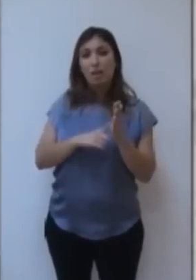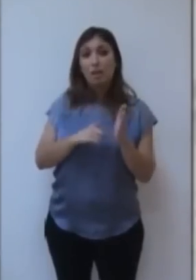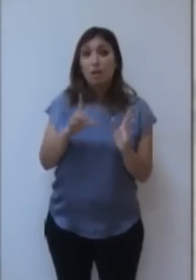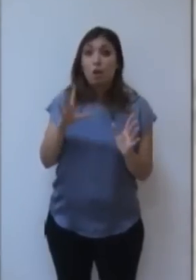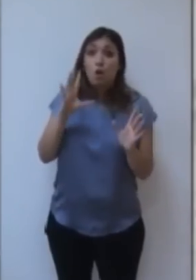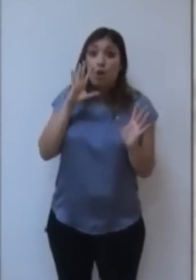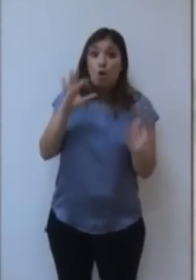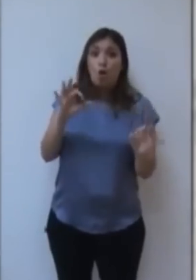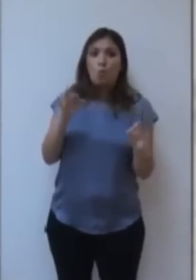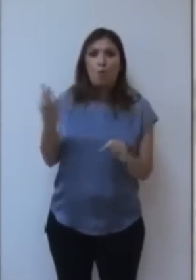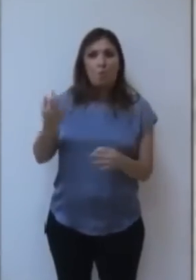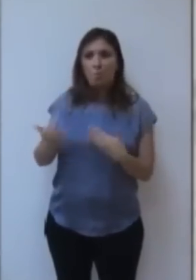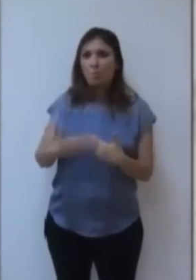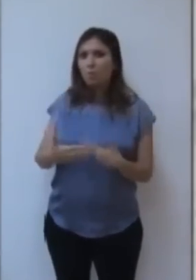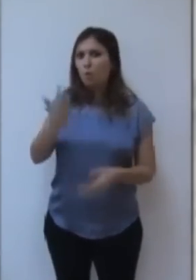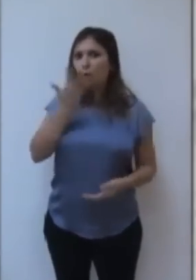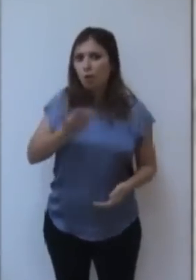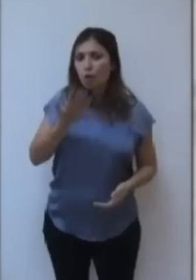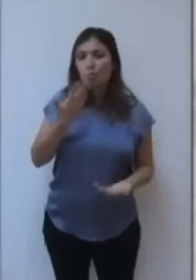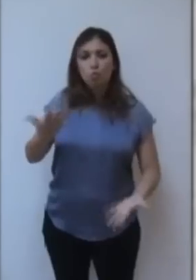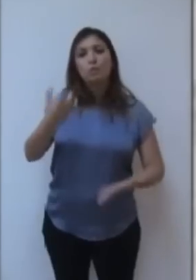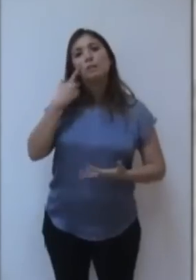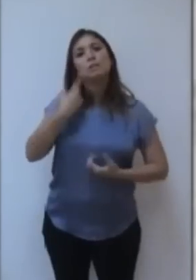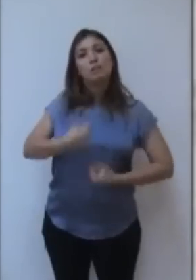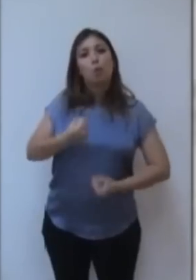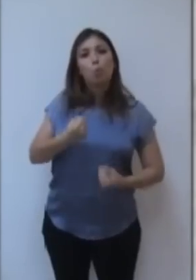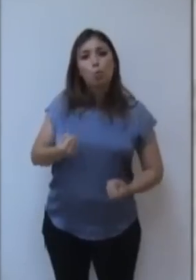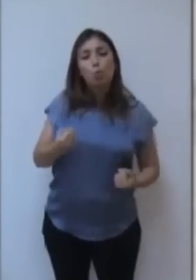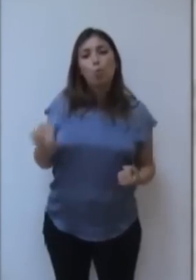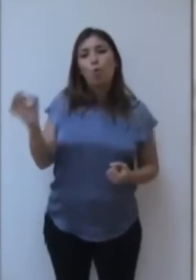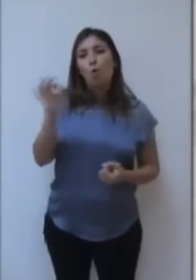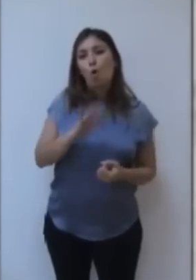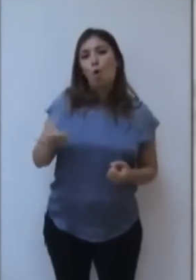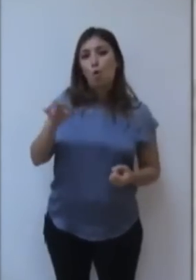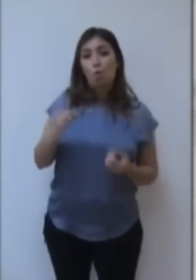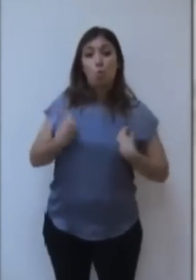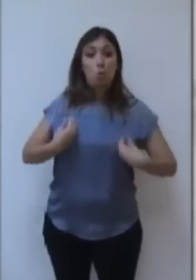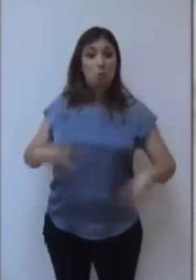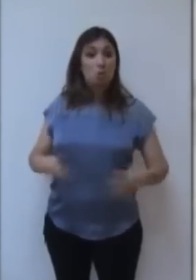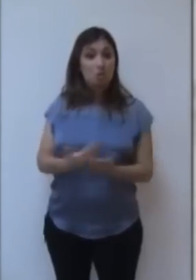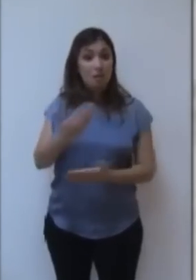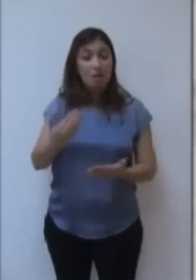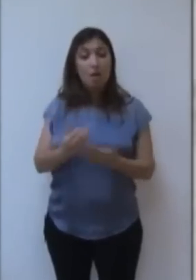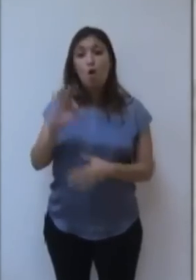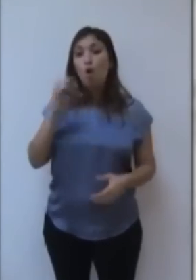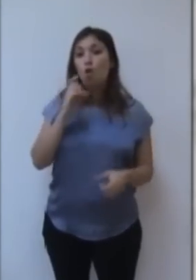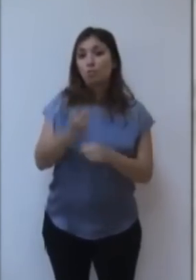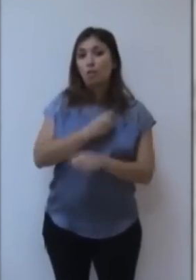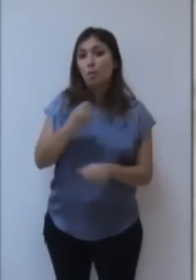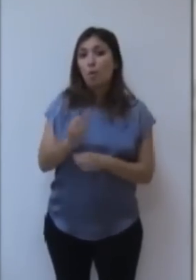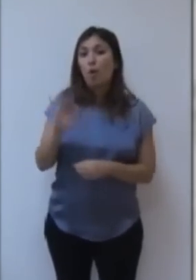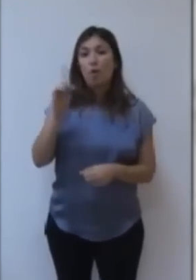obvios que tendría que conocer, temas de salud, temas del día a día, del trabajo, de las opciones de